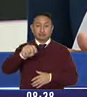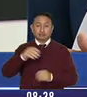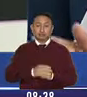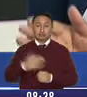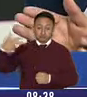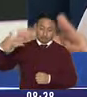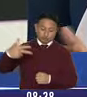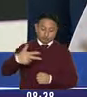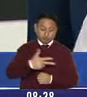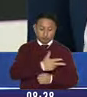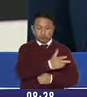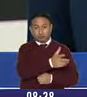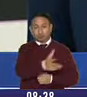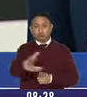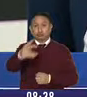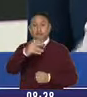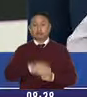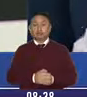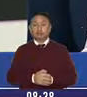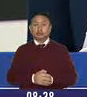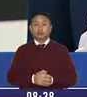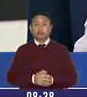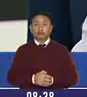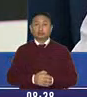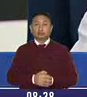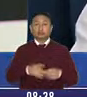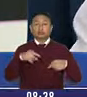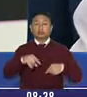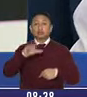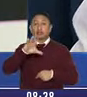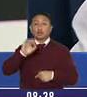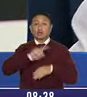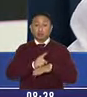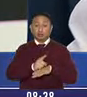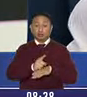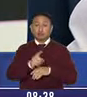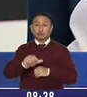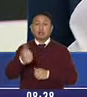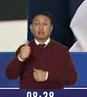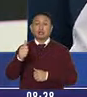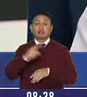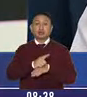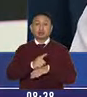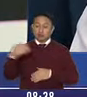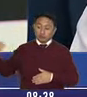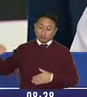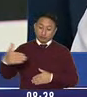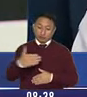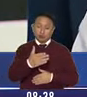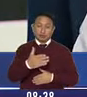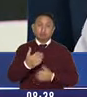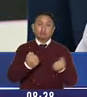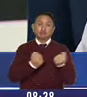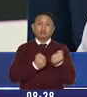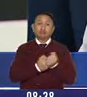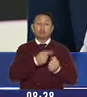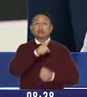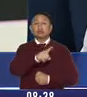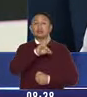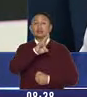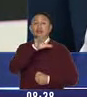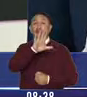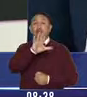por Echimbía hacia el Parque El Arbolito. De 50 minutos reduciremos a 10 minutos. Este financiamiento será de